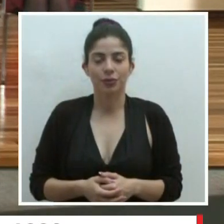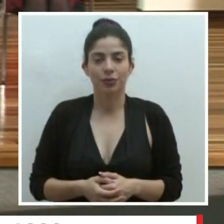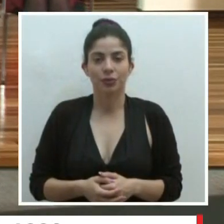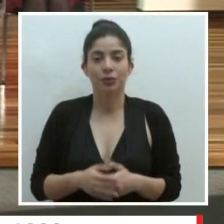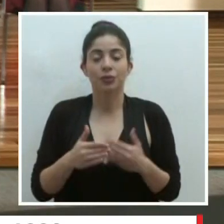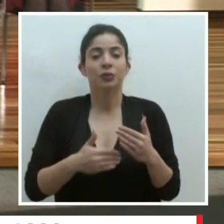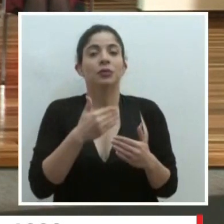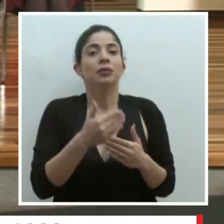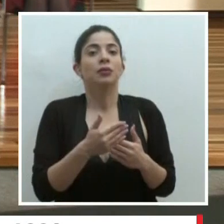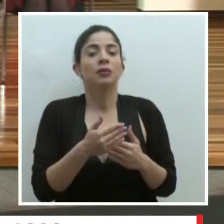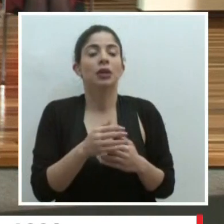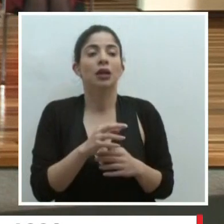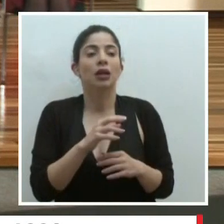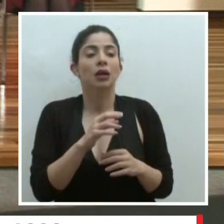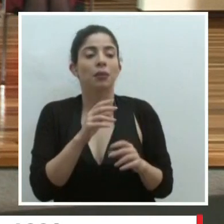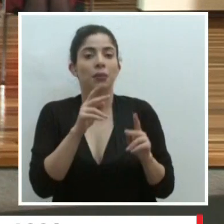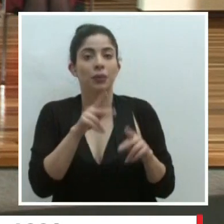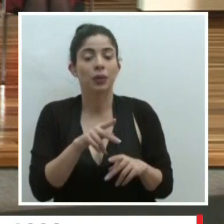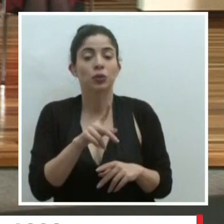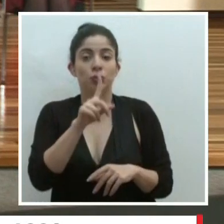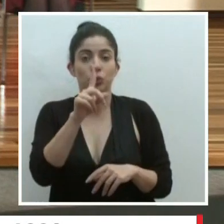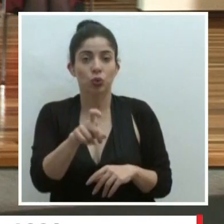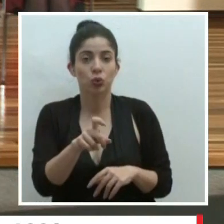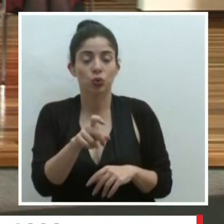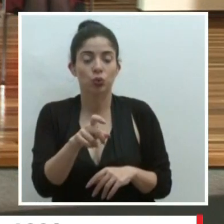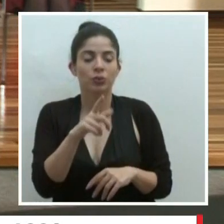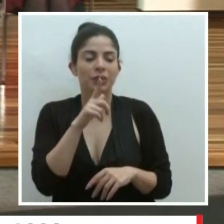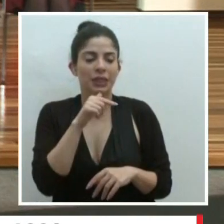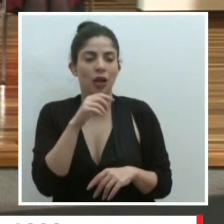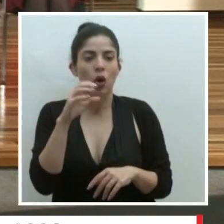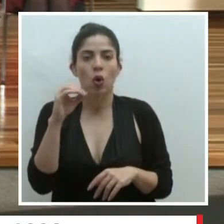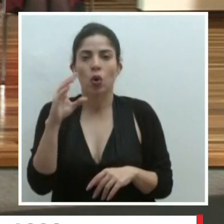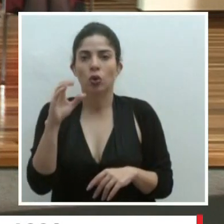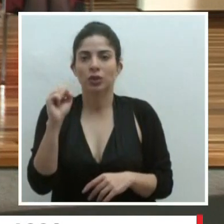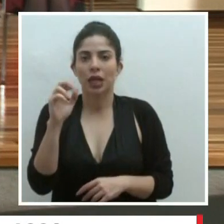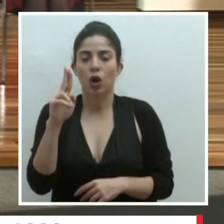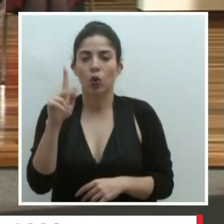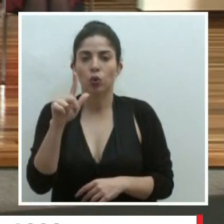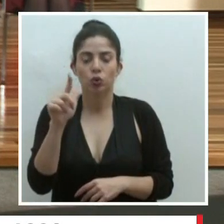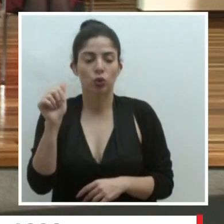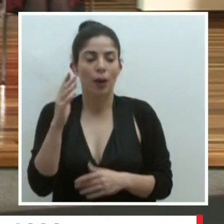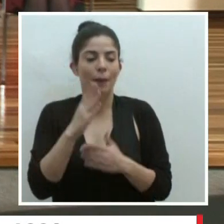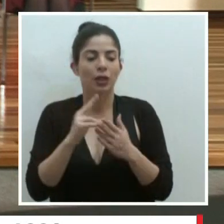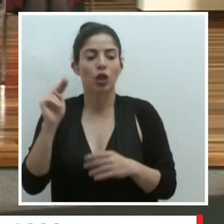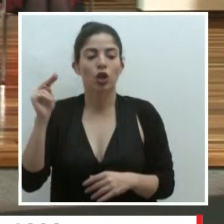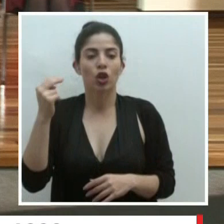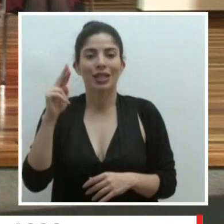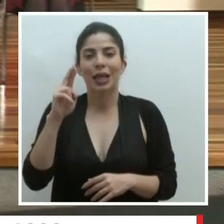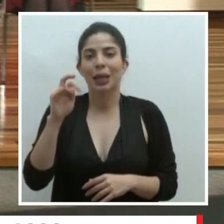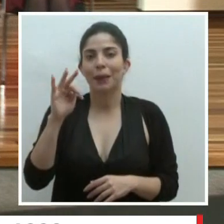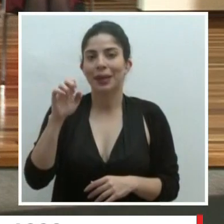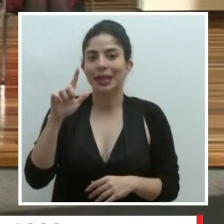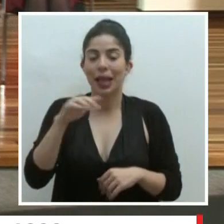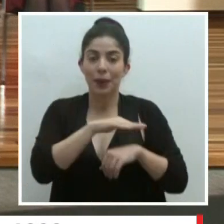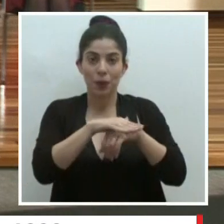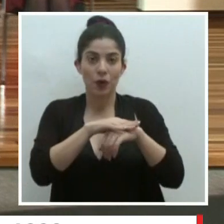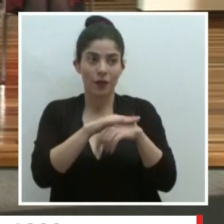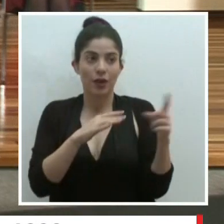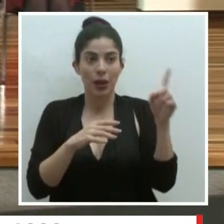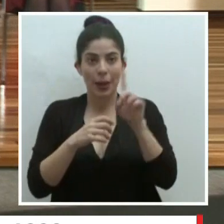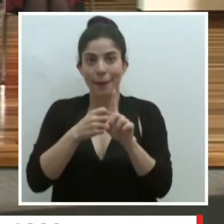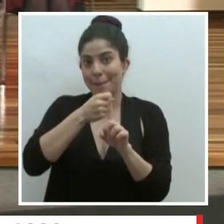El siguiente colega en realizar sus consultas es Óscar Ulloa de Noticias Repretel. Por favor, Óscar, acercarse